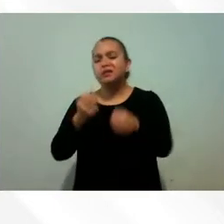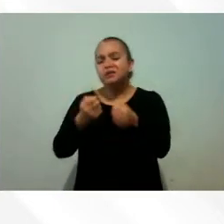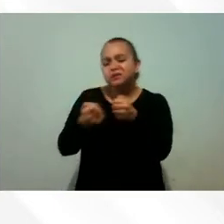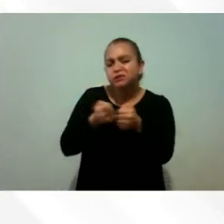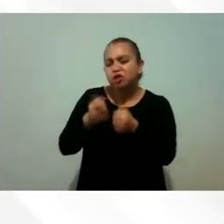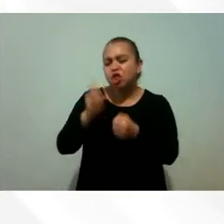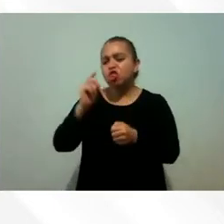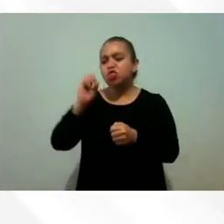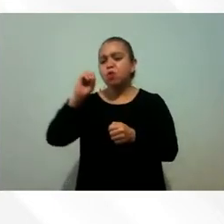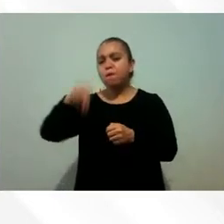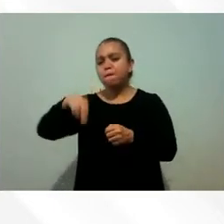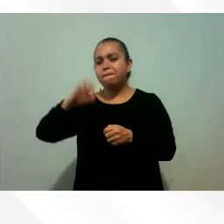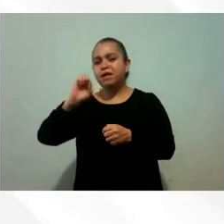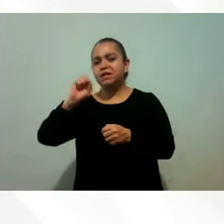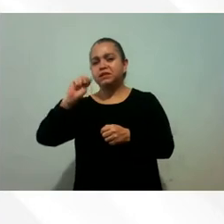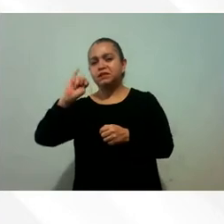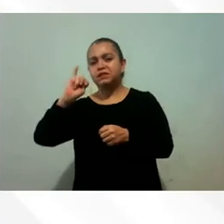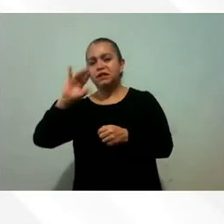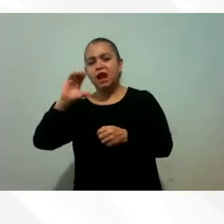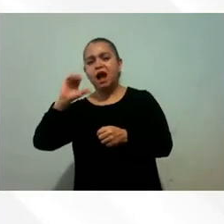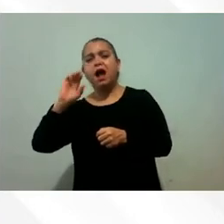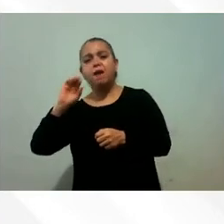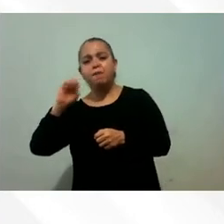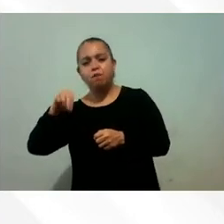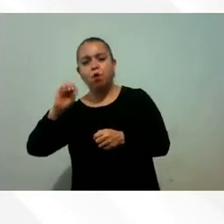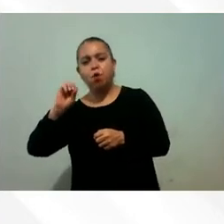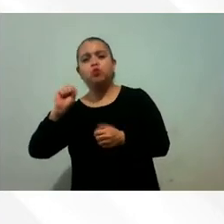Si nos pueden contestar.